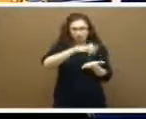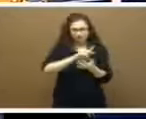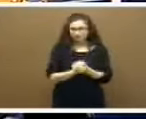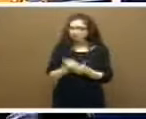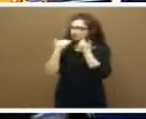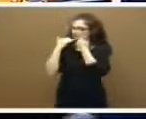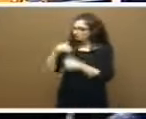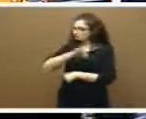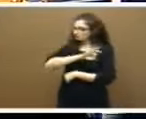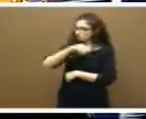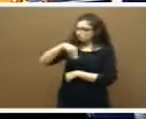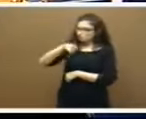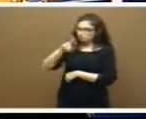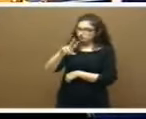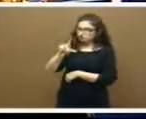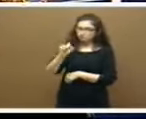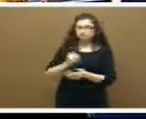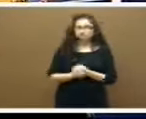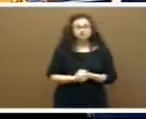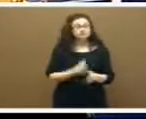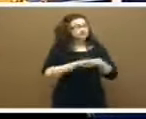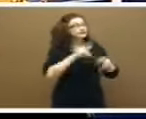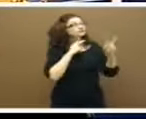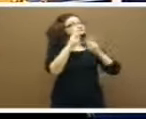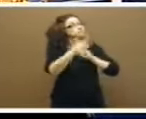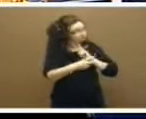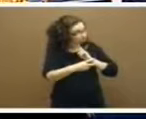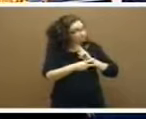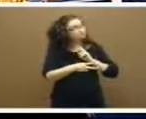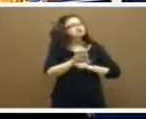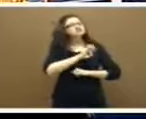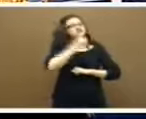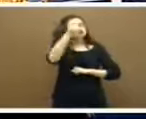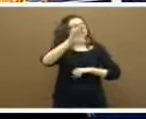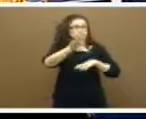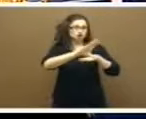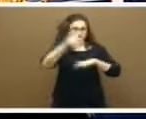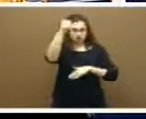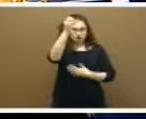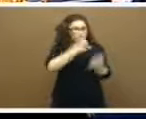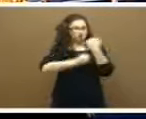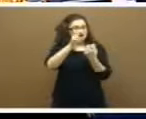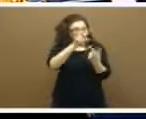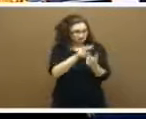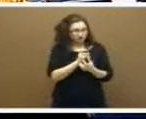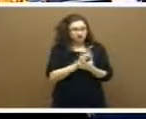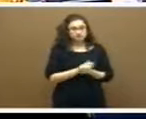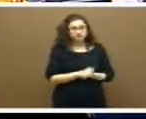Gracias, señora Murillo. Para su contestación por parte del Gobierno, tiene la palabra el señor consejero de Economía y Hacienda.